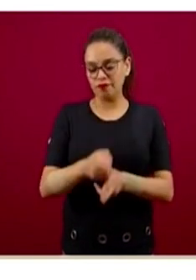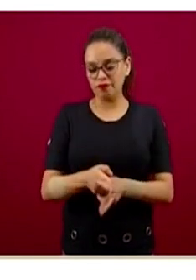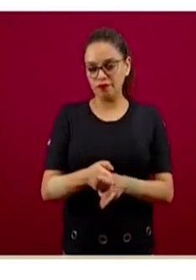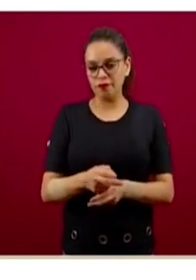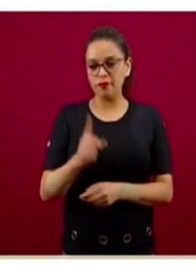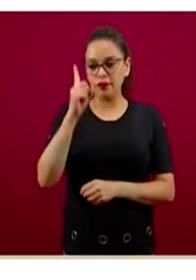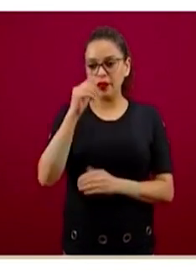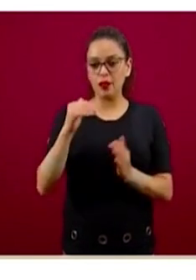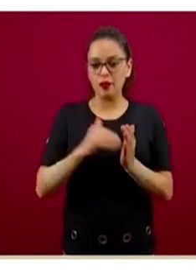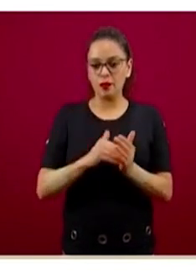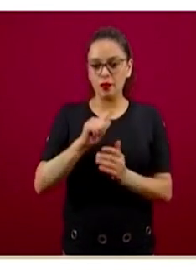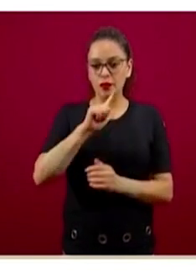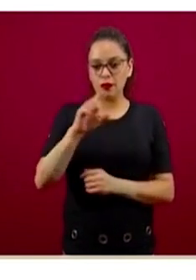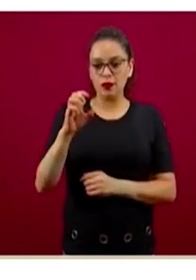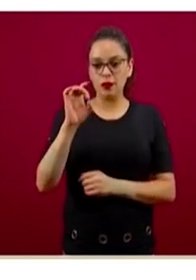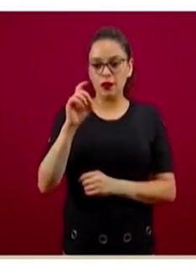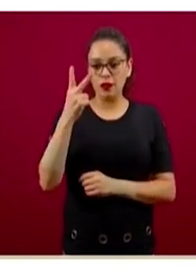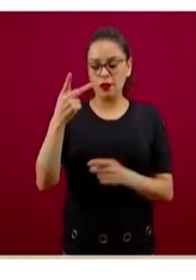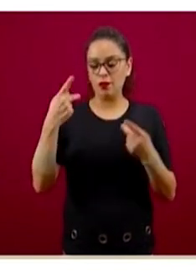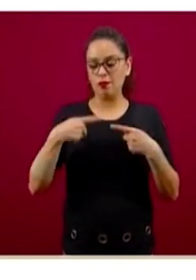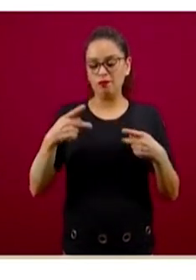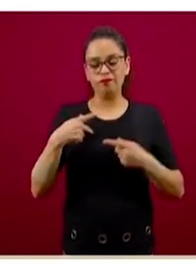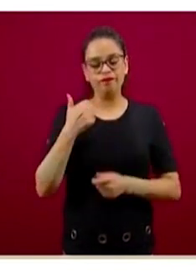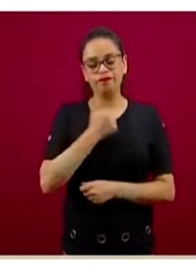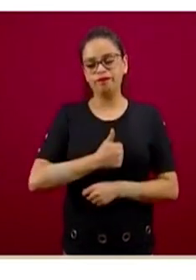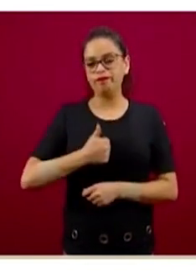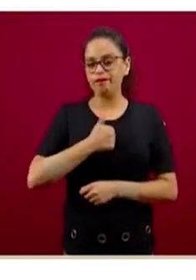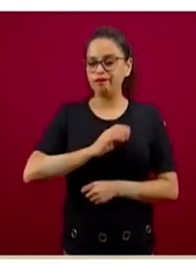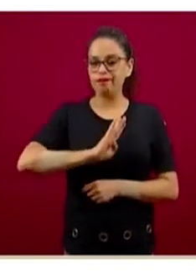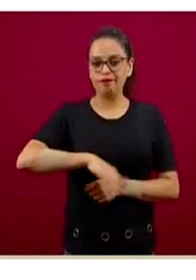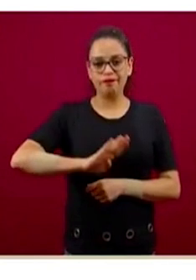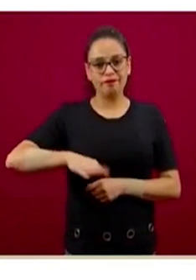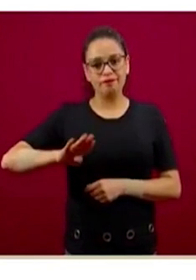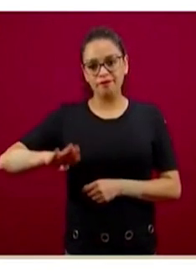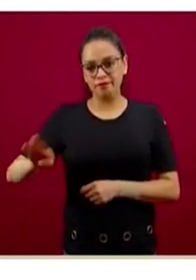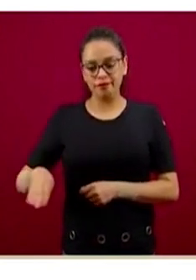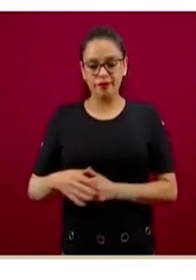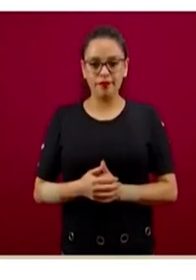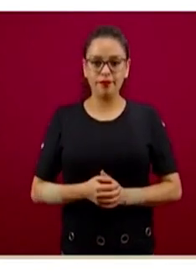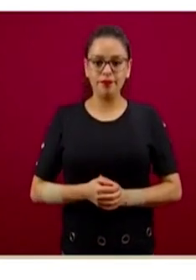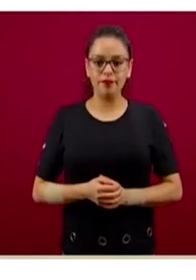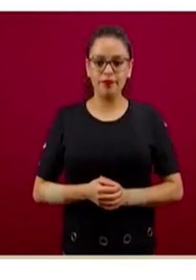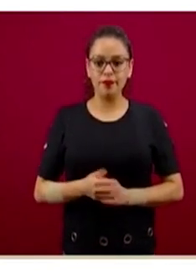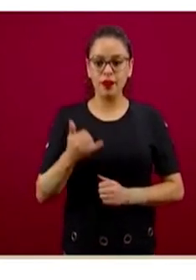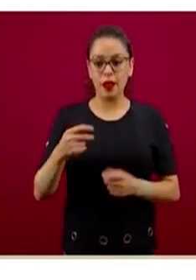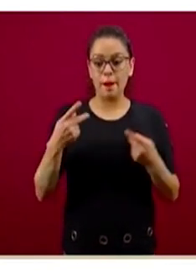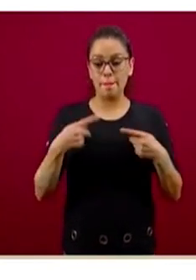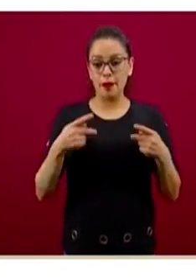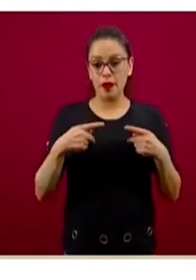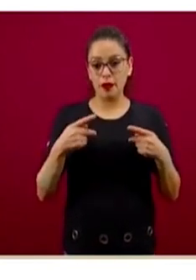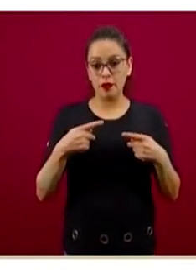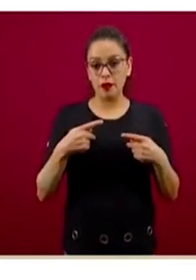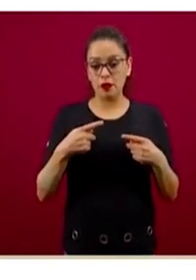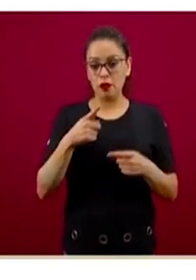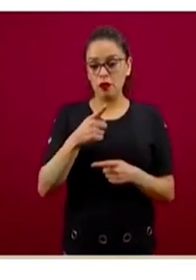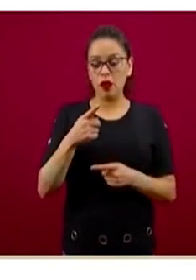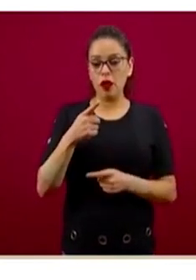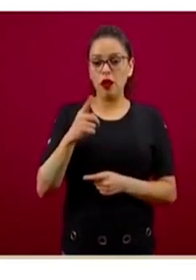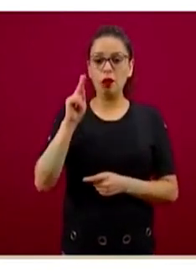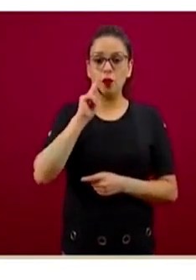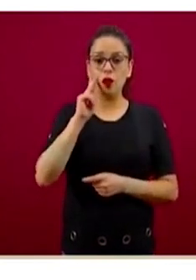1.732 las defunciones que lamentablemente han ocurrido y también los números de personas que han salido negativas a la prueba, más